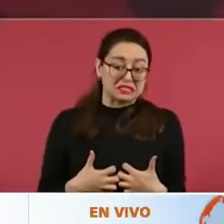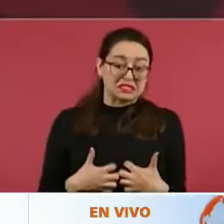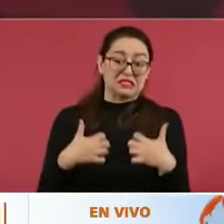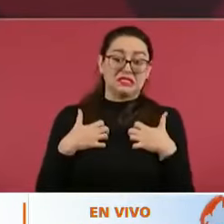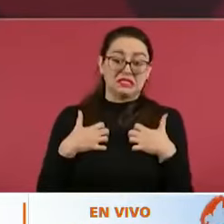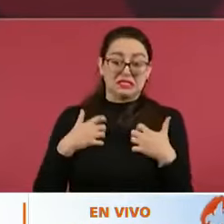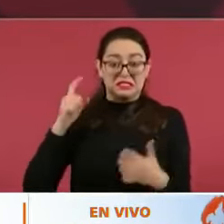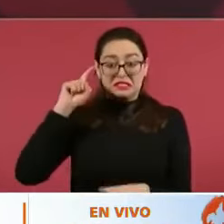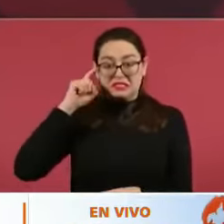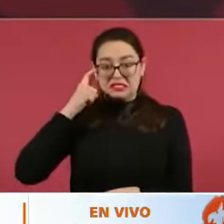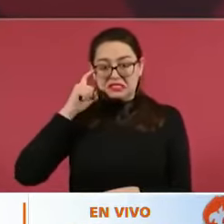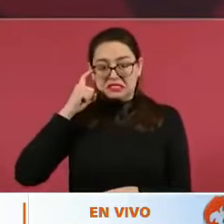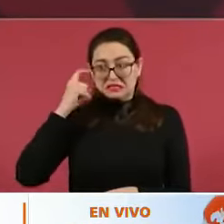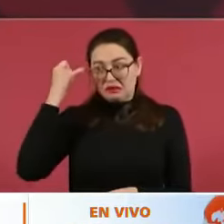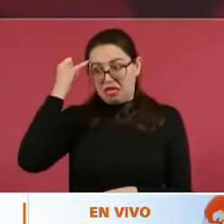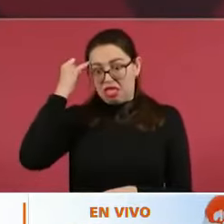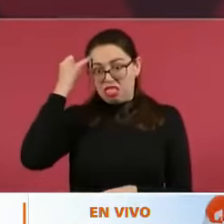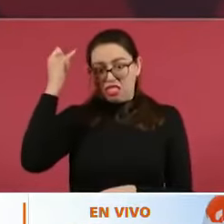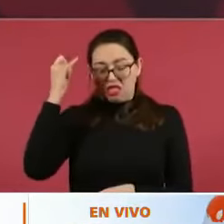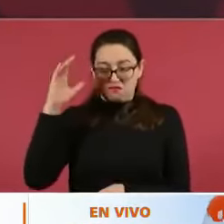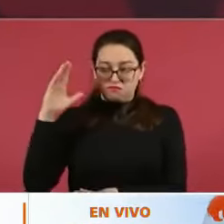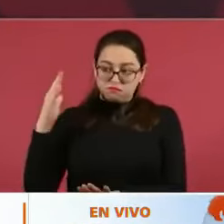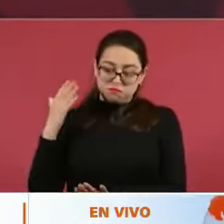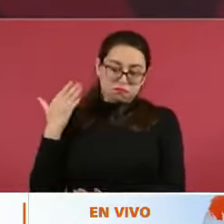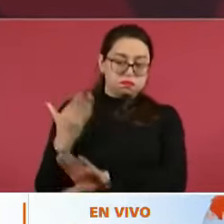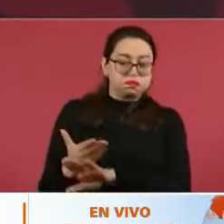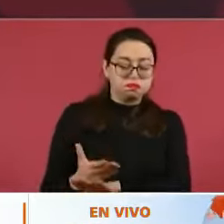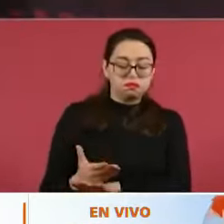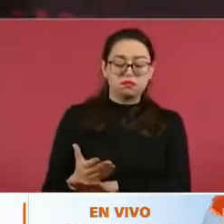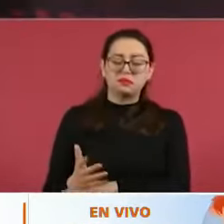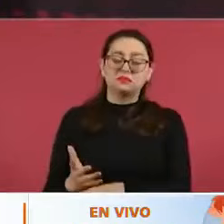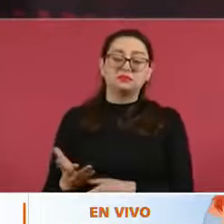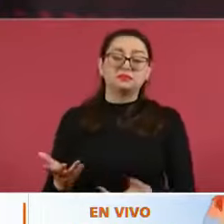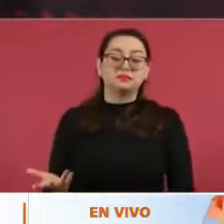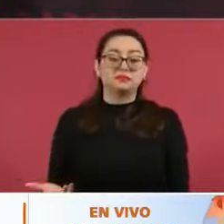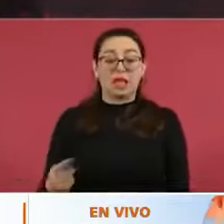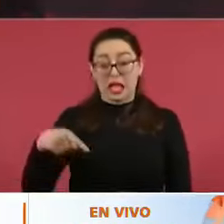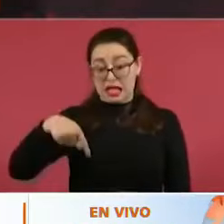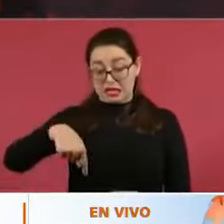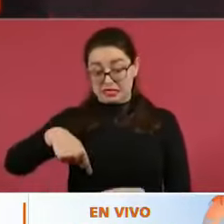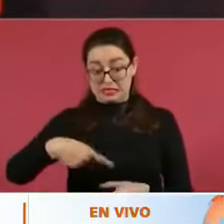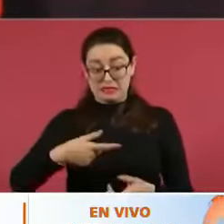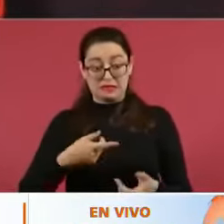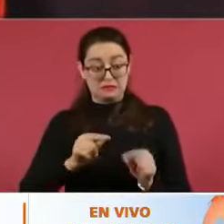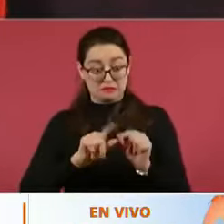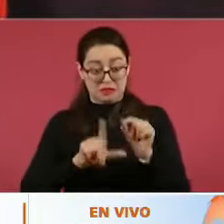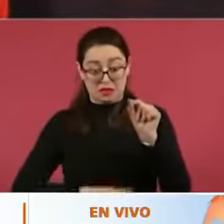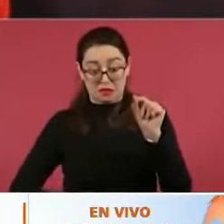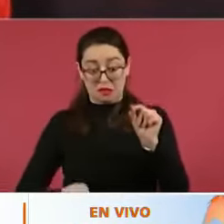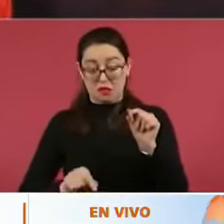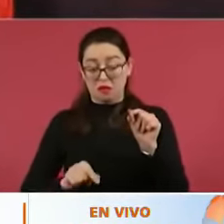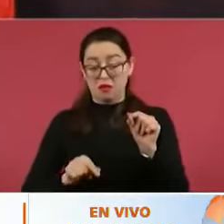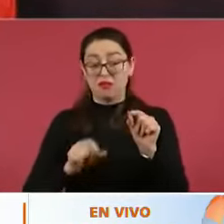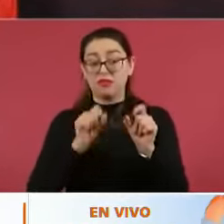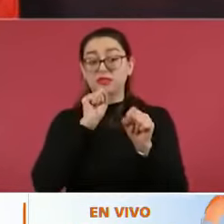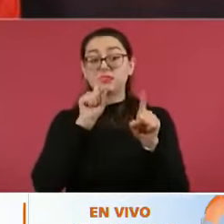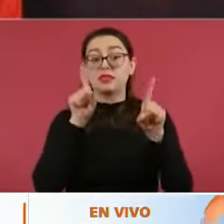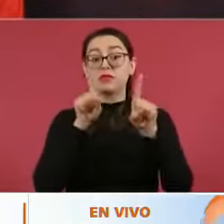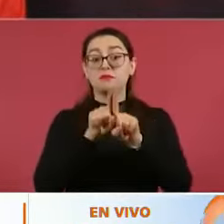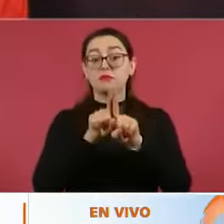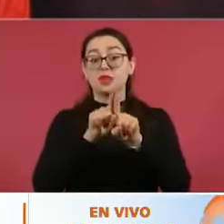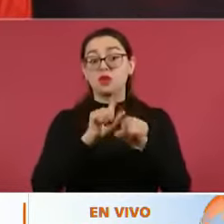Lamentablemente, la prensa, como hemos visto, no solo en México, en el mundo, está